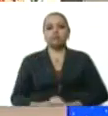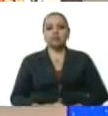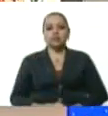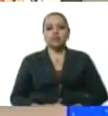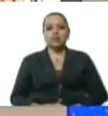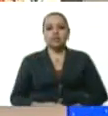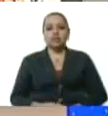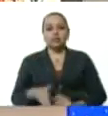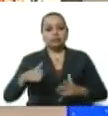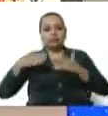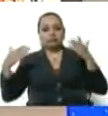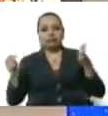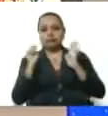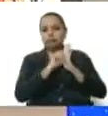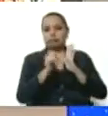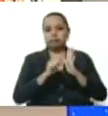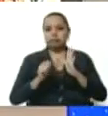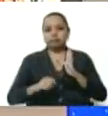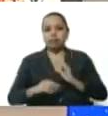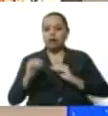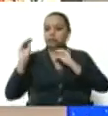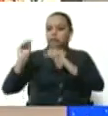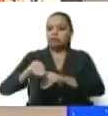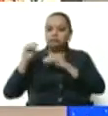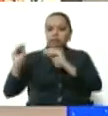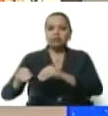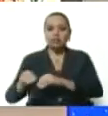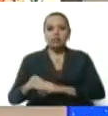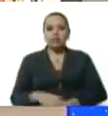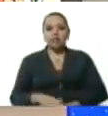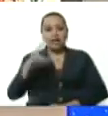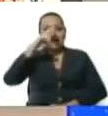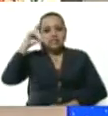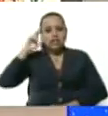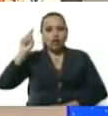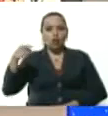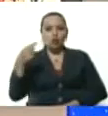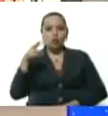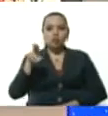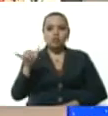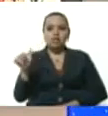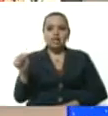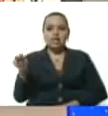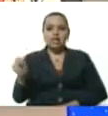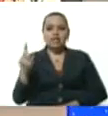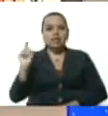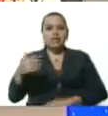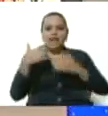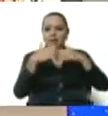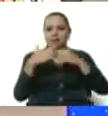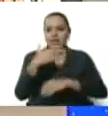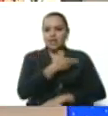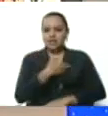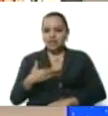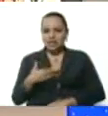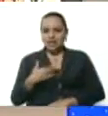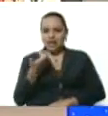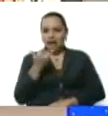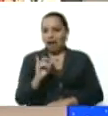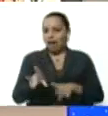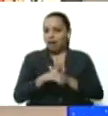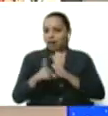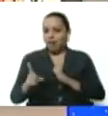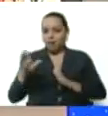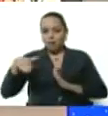sendas notas de protesta a la Cancillería de Guyana, con comunicaciones a las empresas que pretendían tener licencia